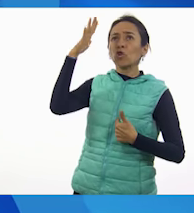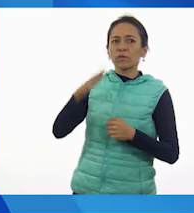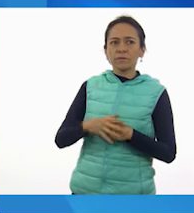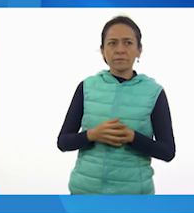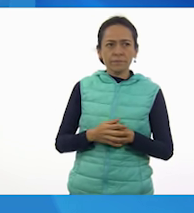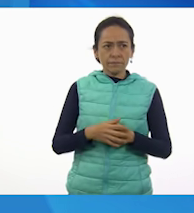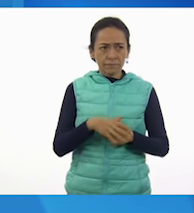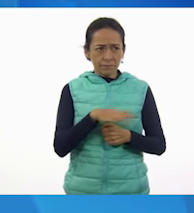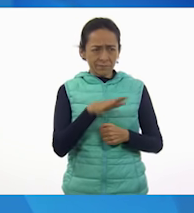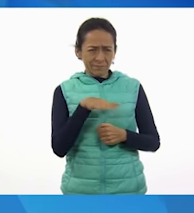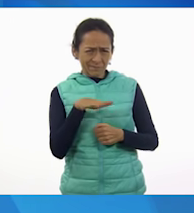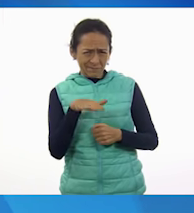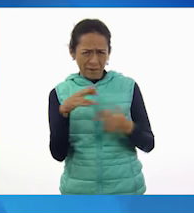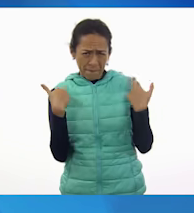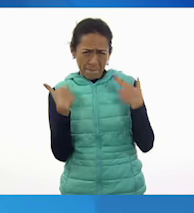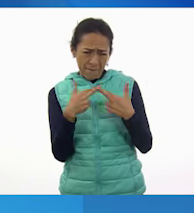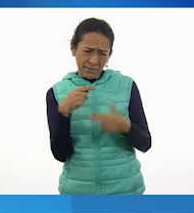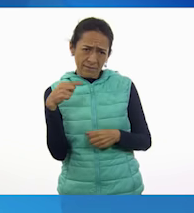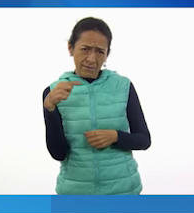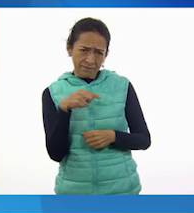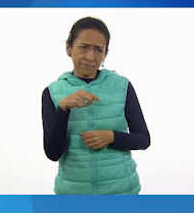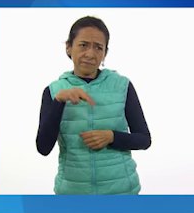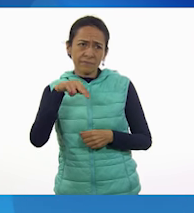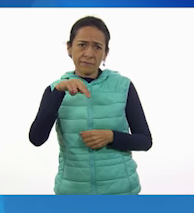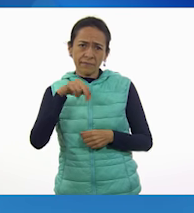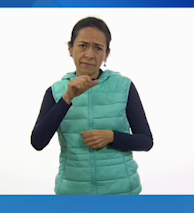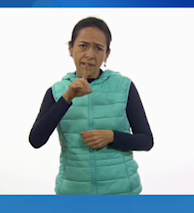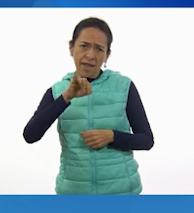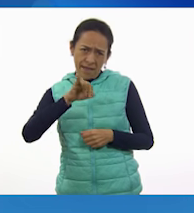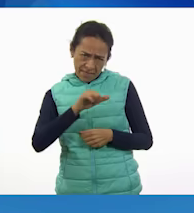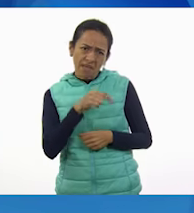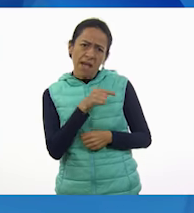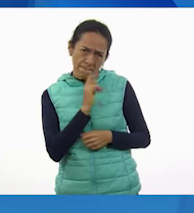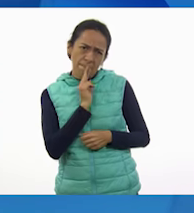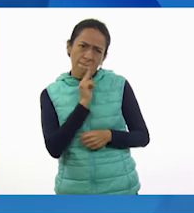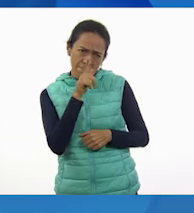Maestra, yo creo que a nadie le queda mejor el papel de Bella.